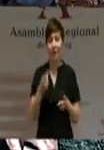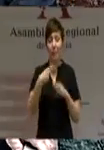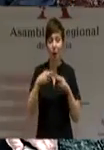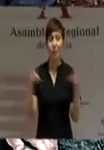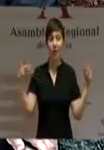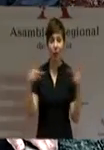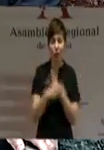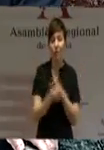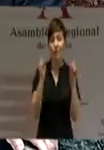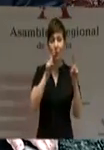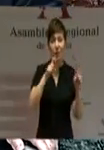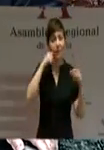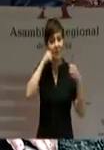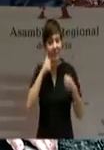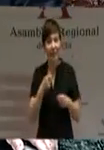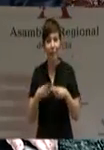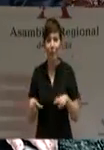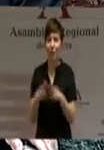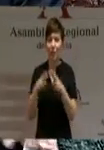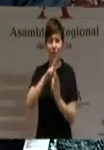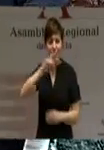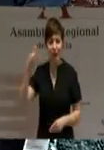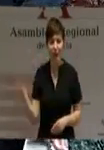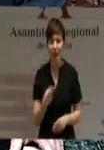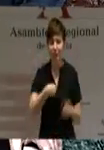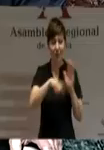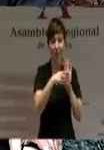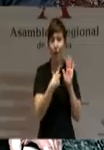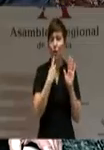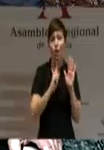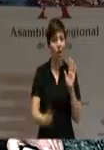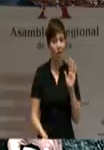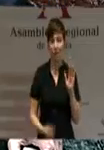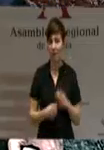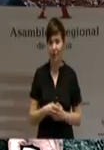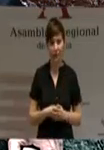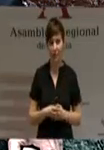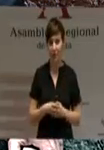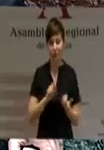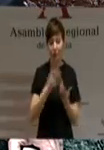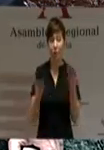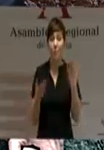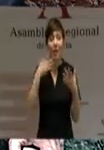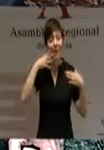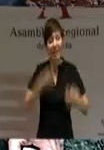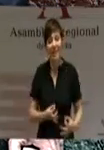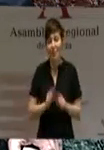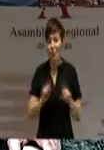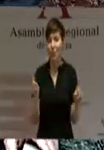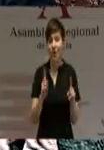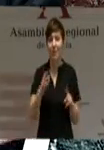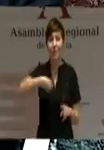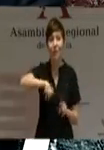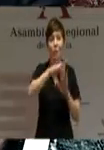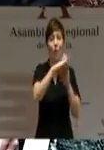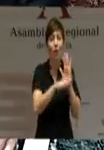de la región de Murcia. Nada que ver. Es decir, nada tiene que ver con la realidad. Tenían ustedes un programa oculto,